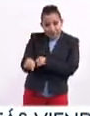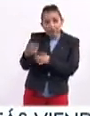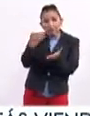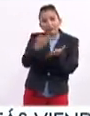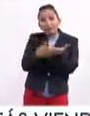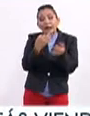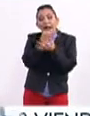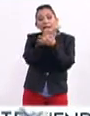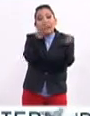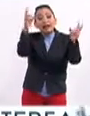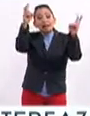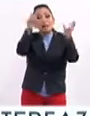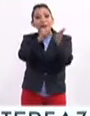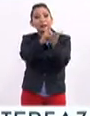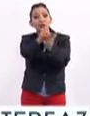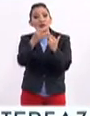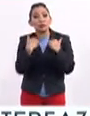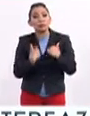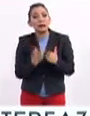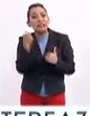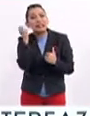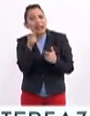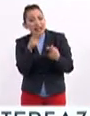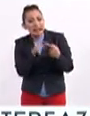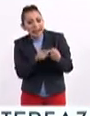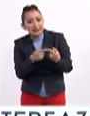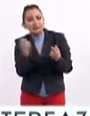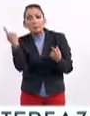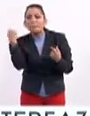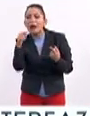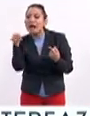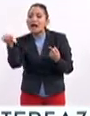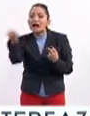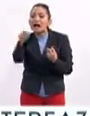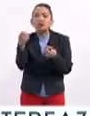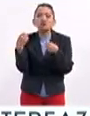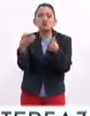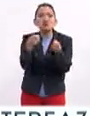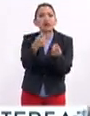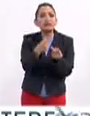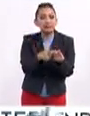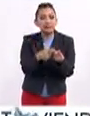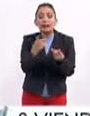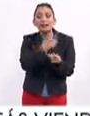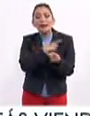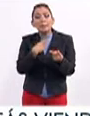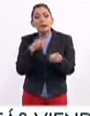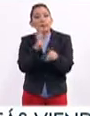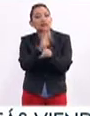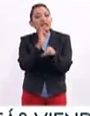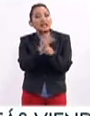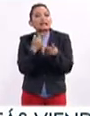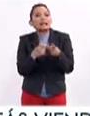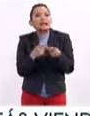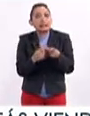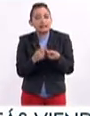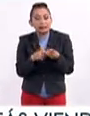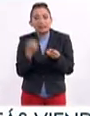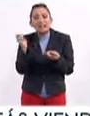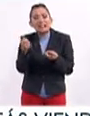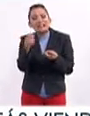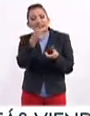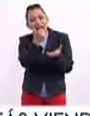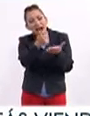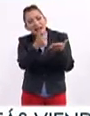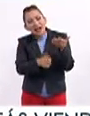falta, difundir el tema de los derechos humanos, qué significan, para quiénes están destinados, quién los debe de proteger, qué significa